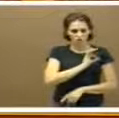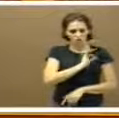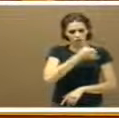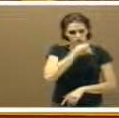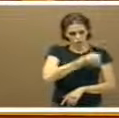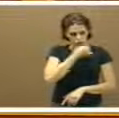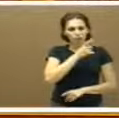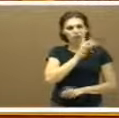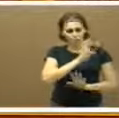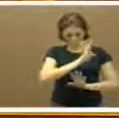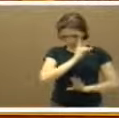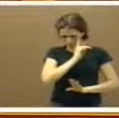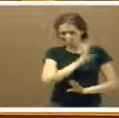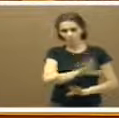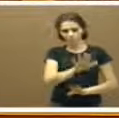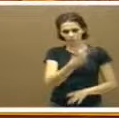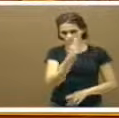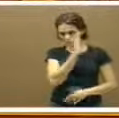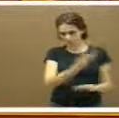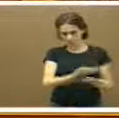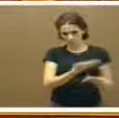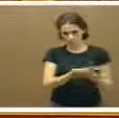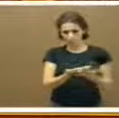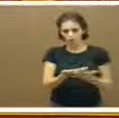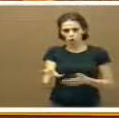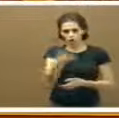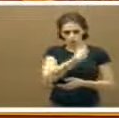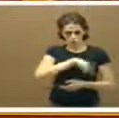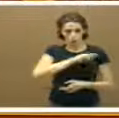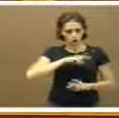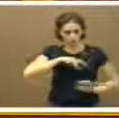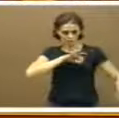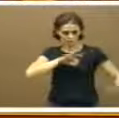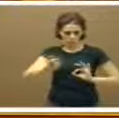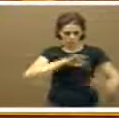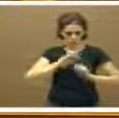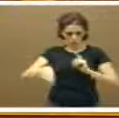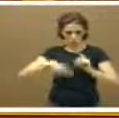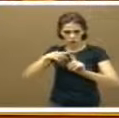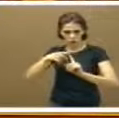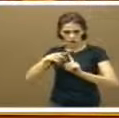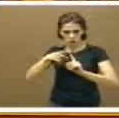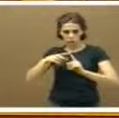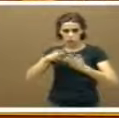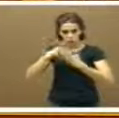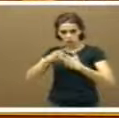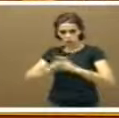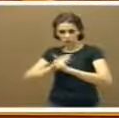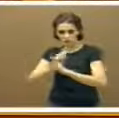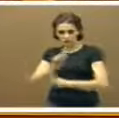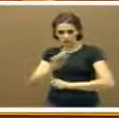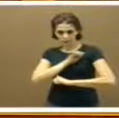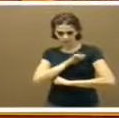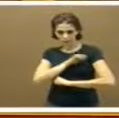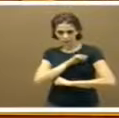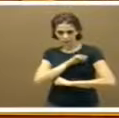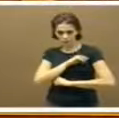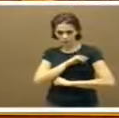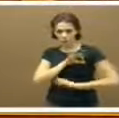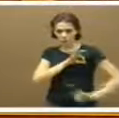que todo se andará. Que estamos tomando las medidas en la lucha contra el desempleo para el momento.